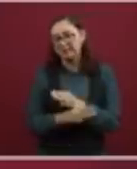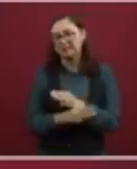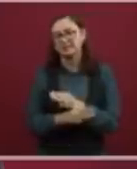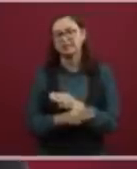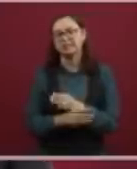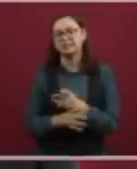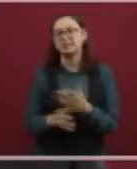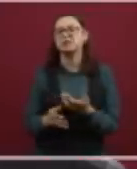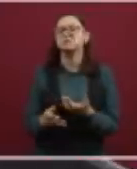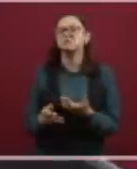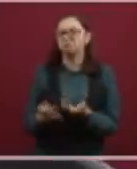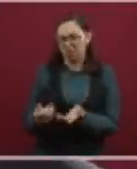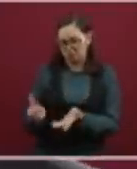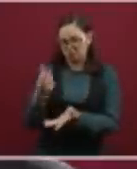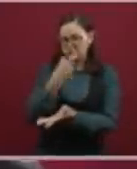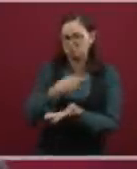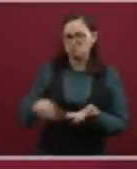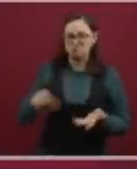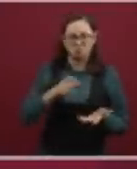con